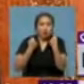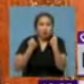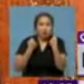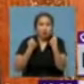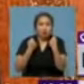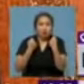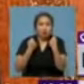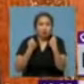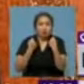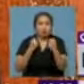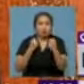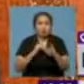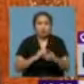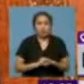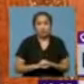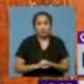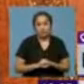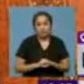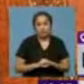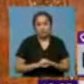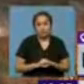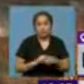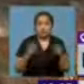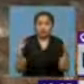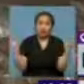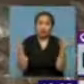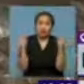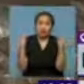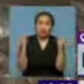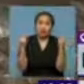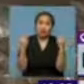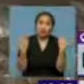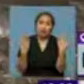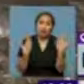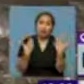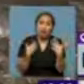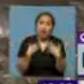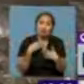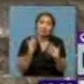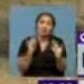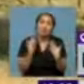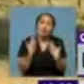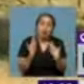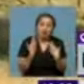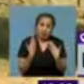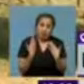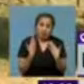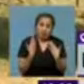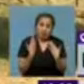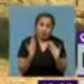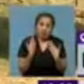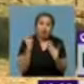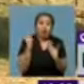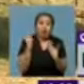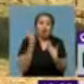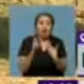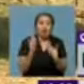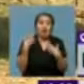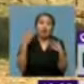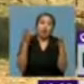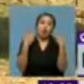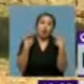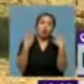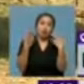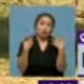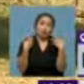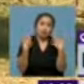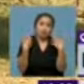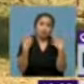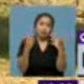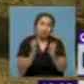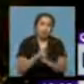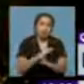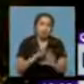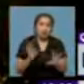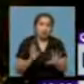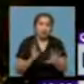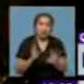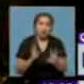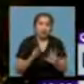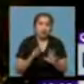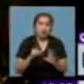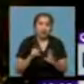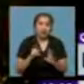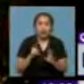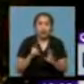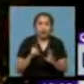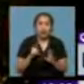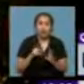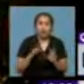Pega mucho. Y el frío, bueno, pasable, un poco más pasable, pero el calor es peor.